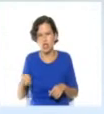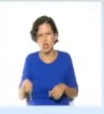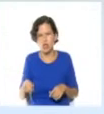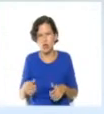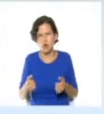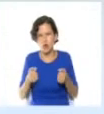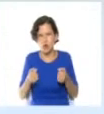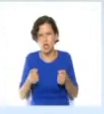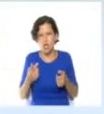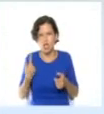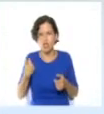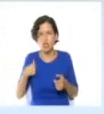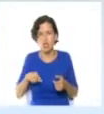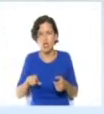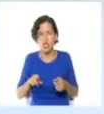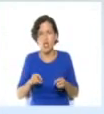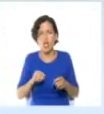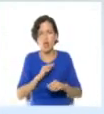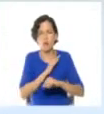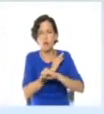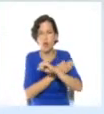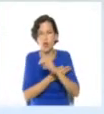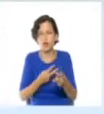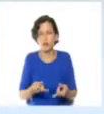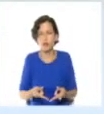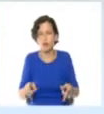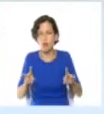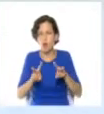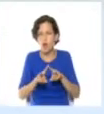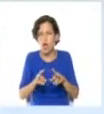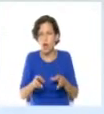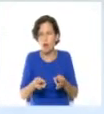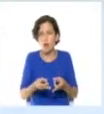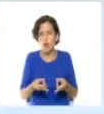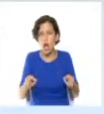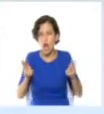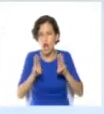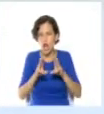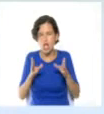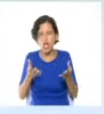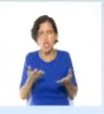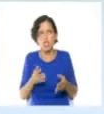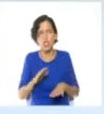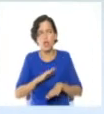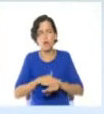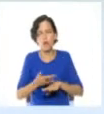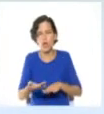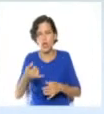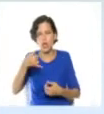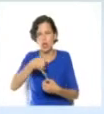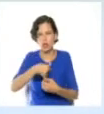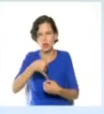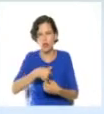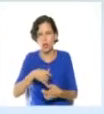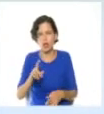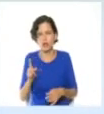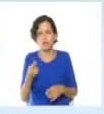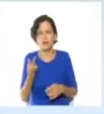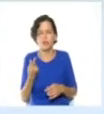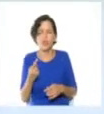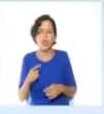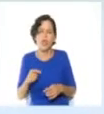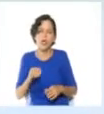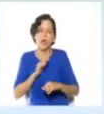además el poder moral y el poder electoral. De la misma forma, vamos ahora a lo que es el poder público